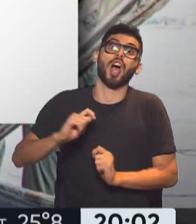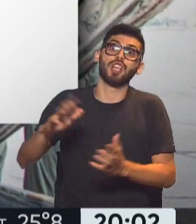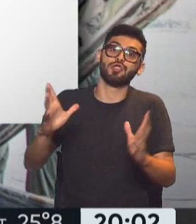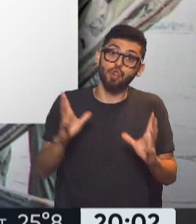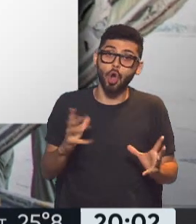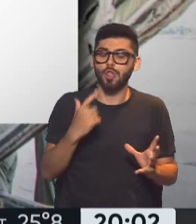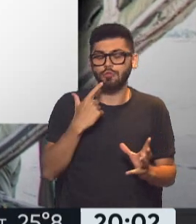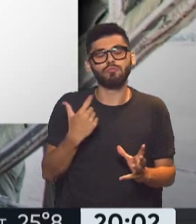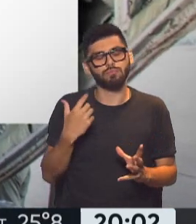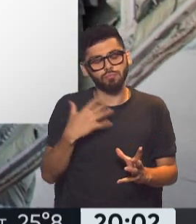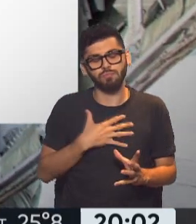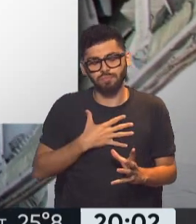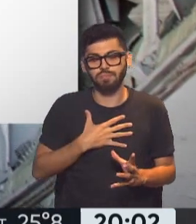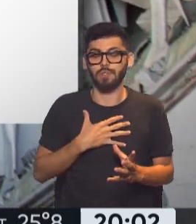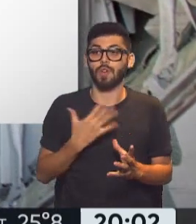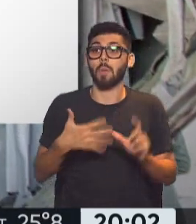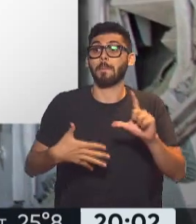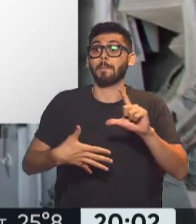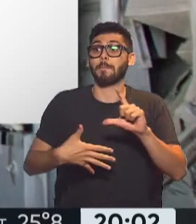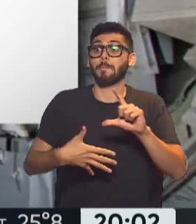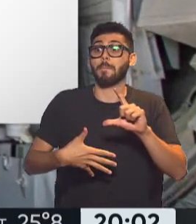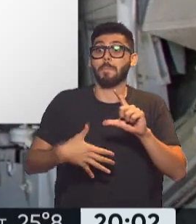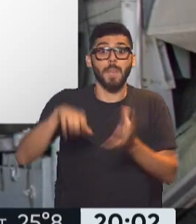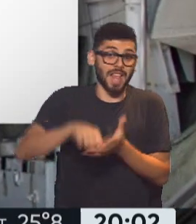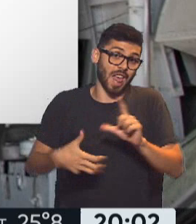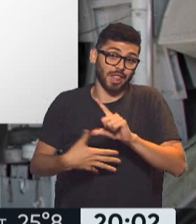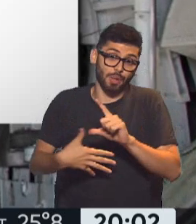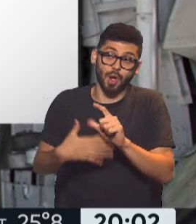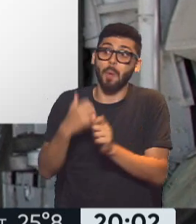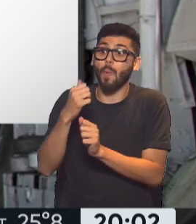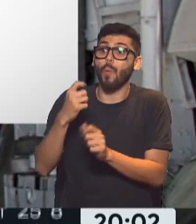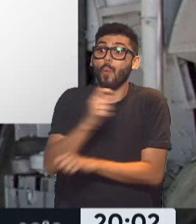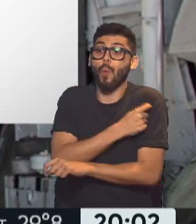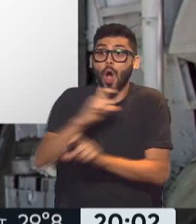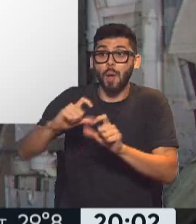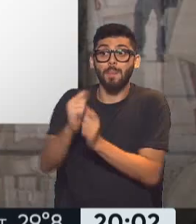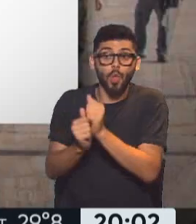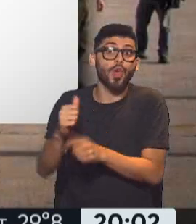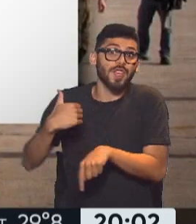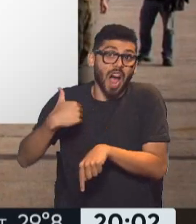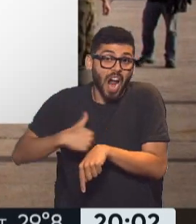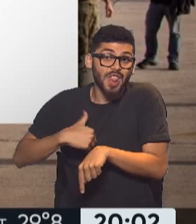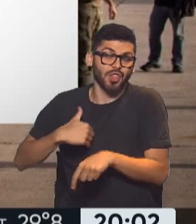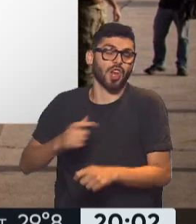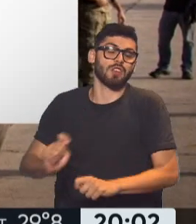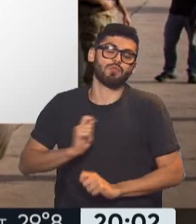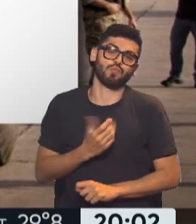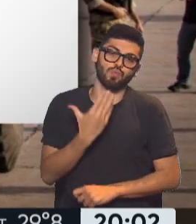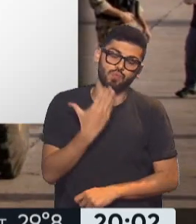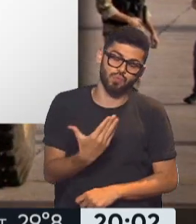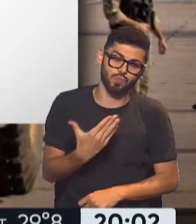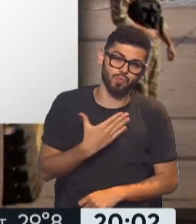esta importante contribución de un país latinoamericano con vacunas producidas en Argentina, que naturalmente, como leíamos, es